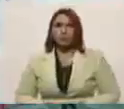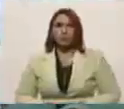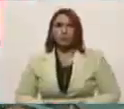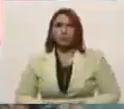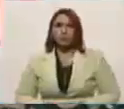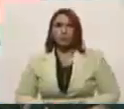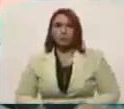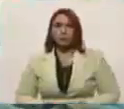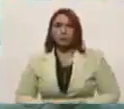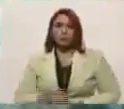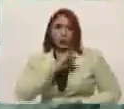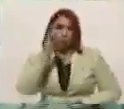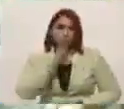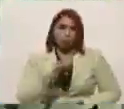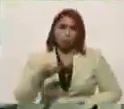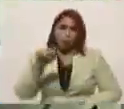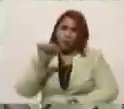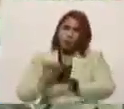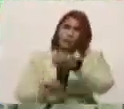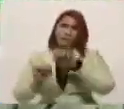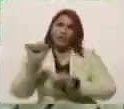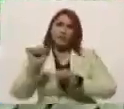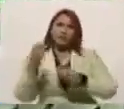Las zonas de defensa integral.